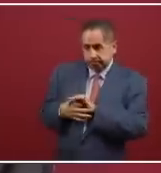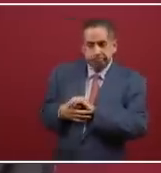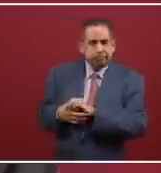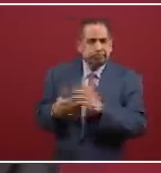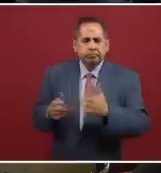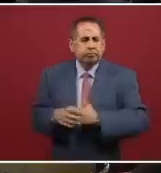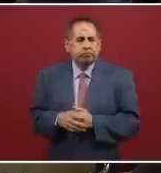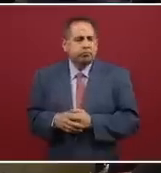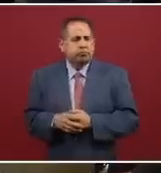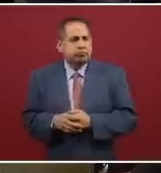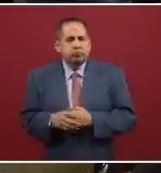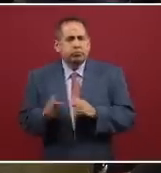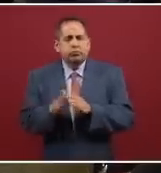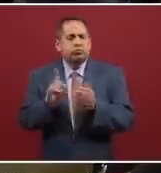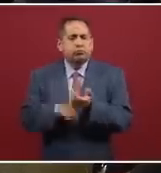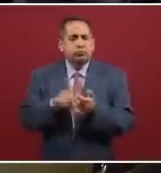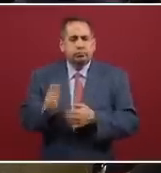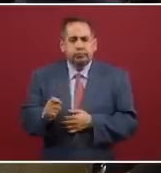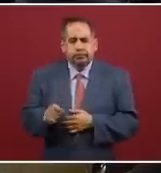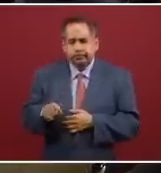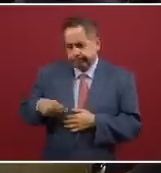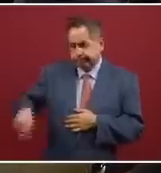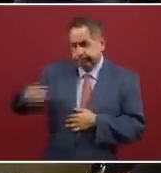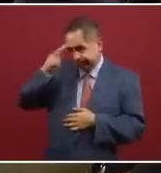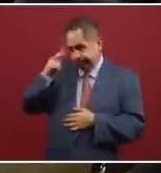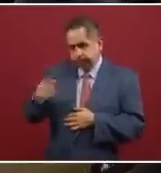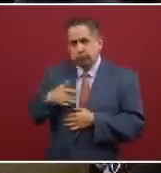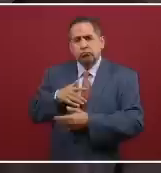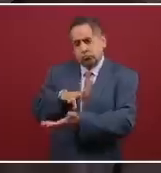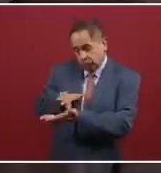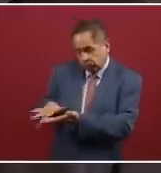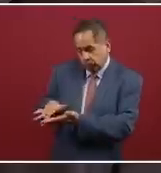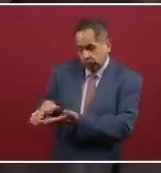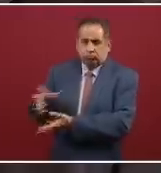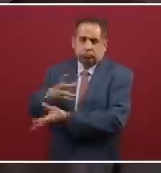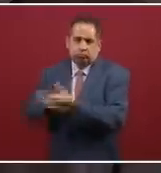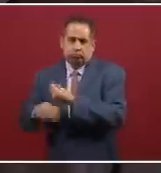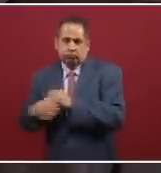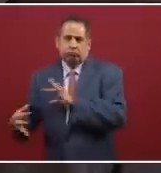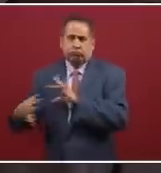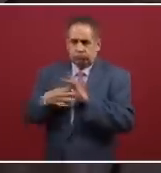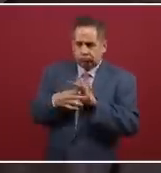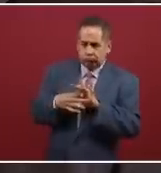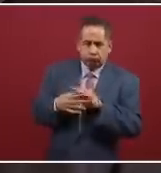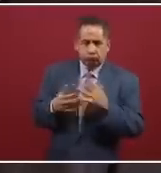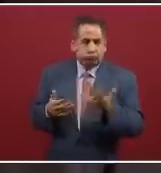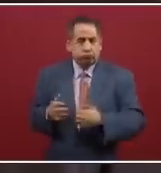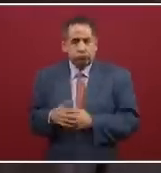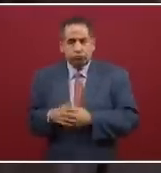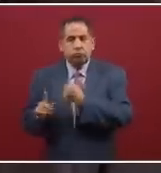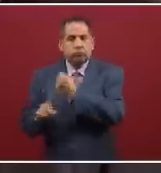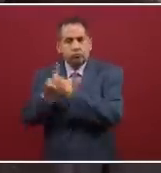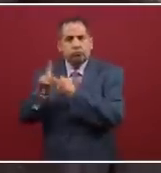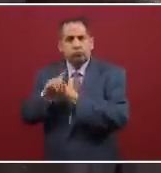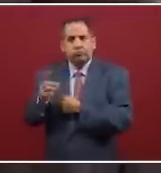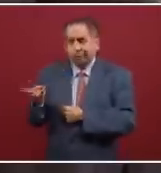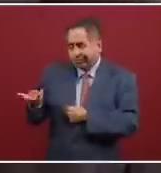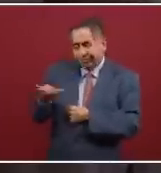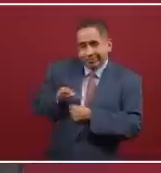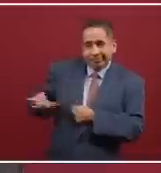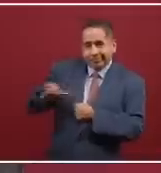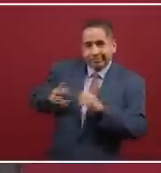en pocas palabras que sean solidarios como nosotros somos solidarios con ellos porque la verdad es que es un problema común